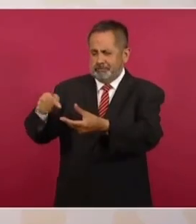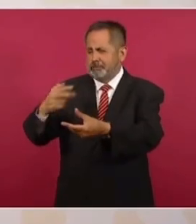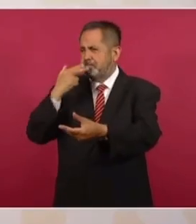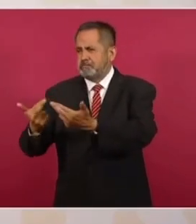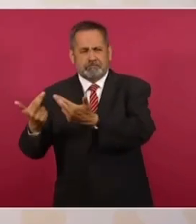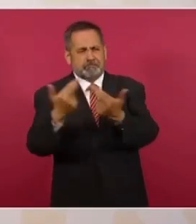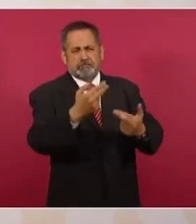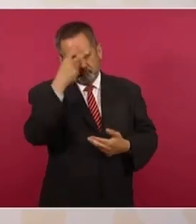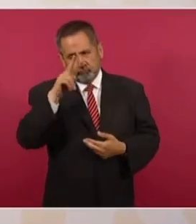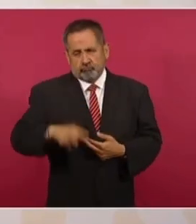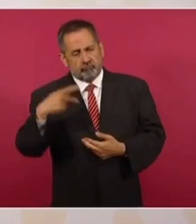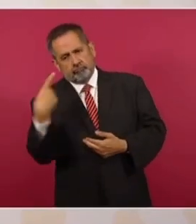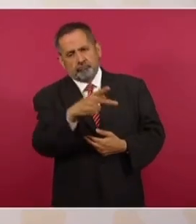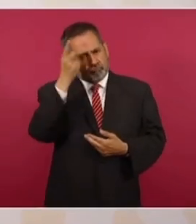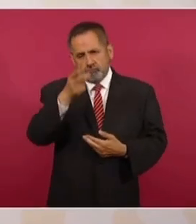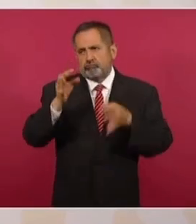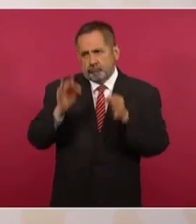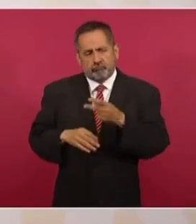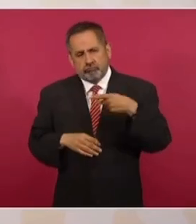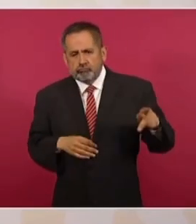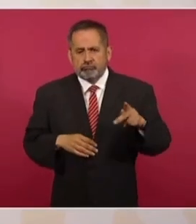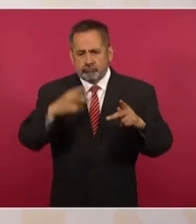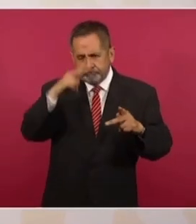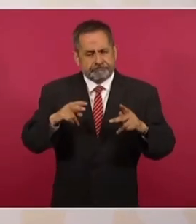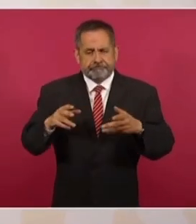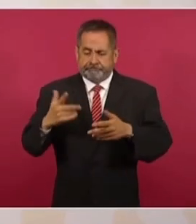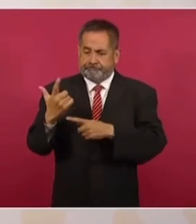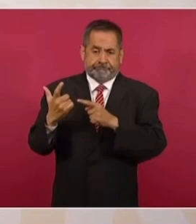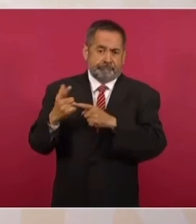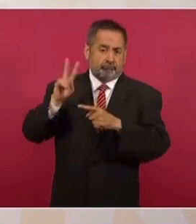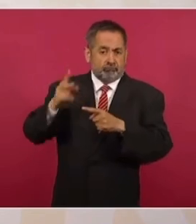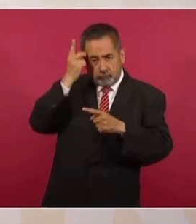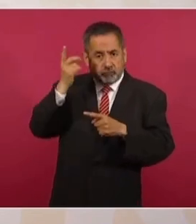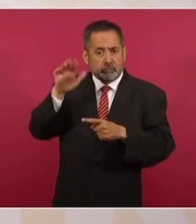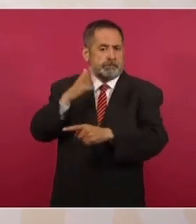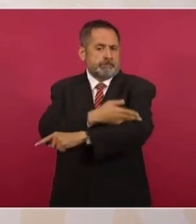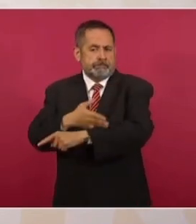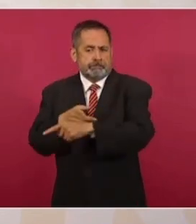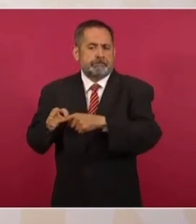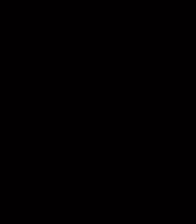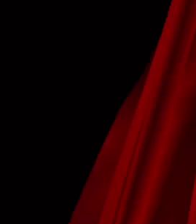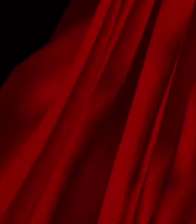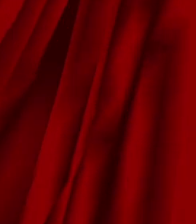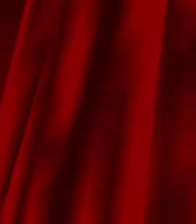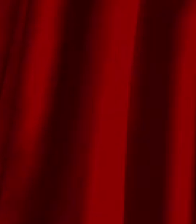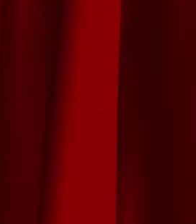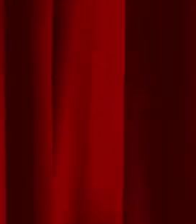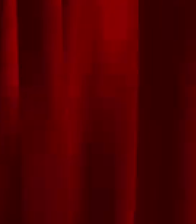querían ellos donar, regresar a México esta pistola